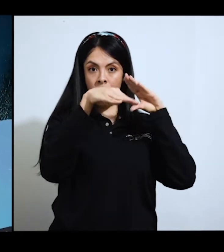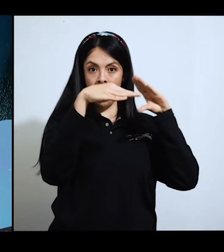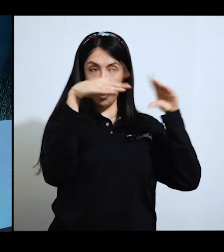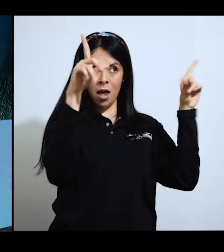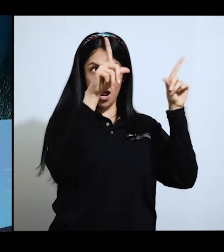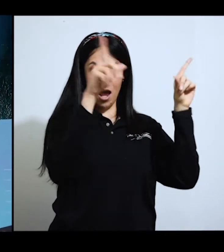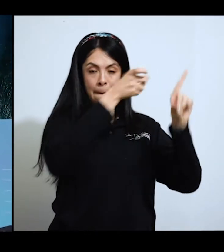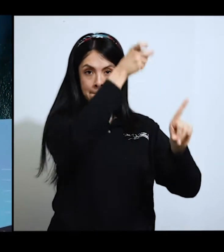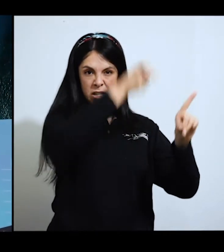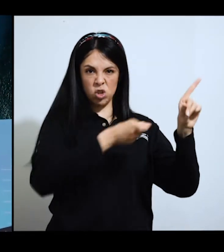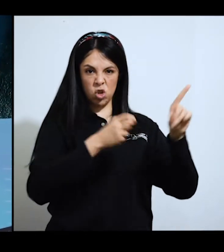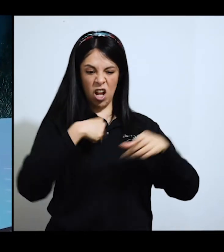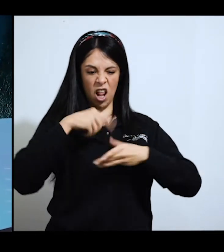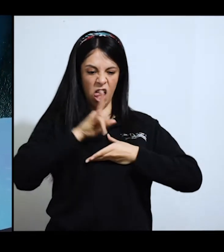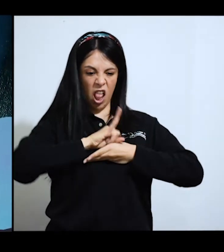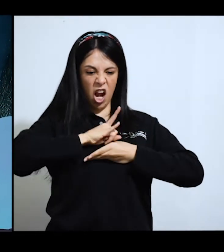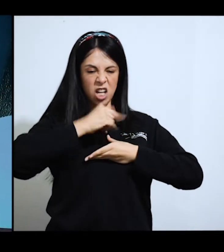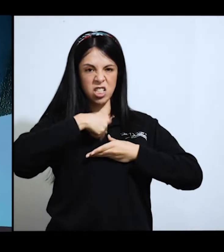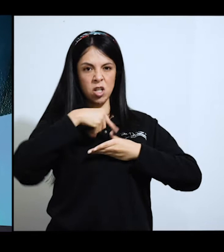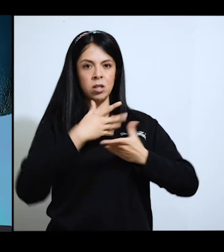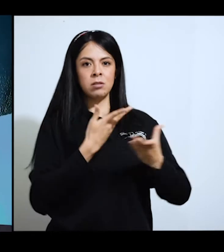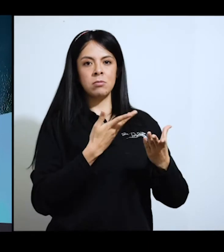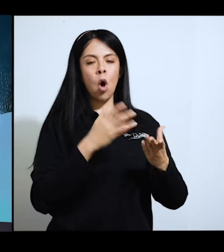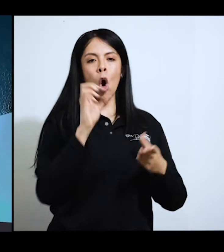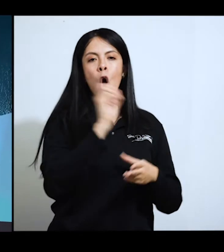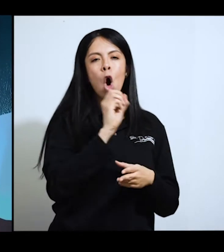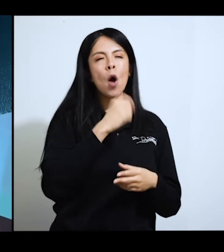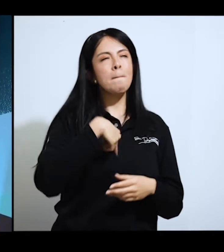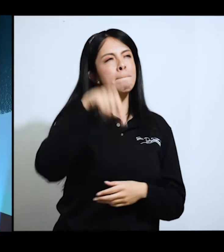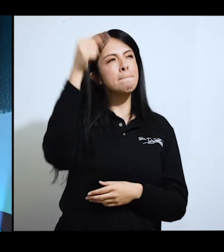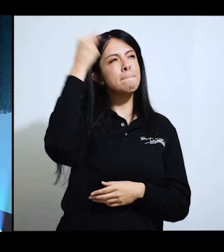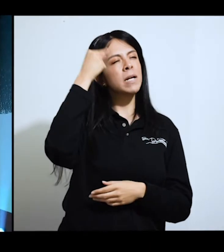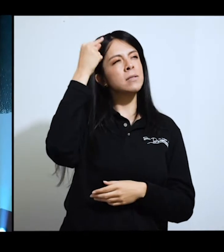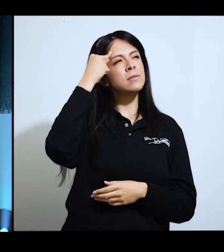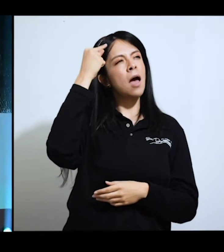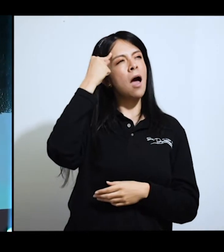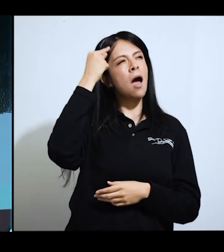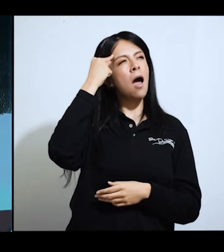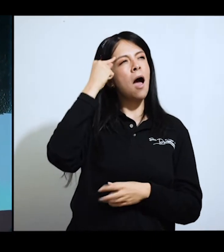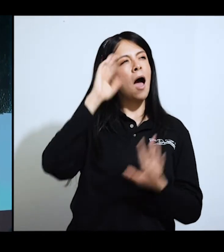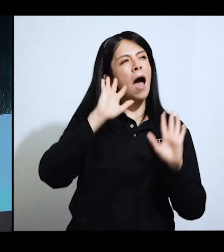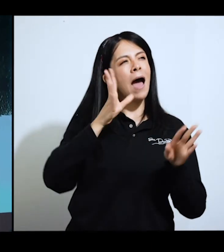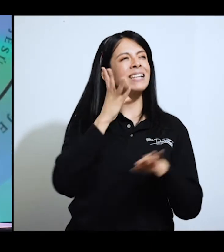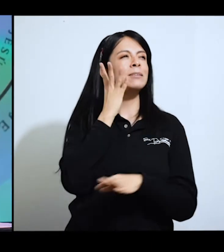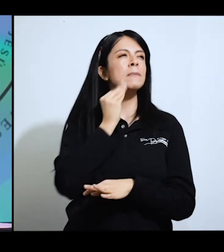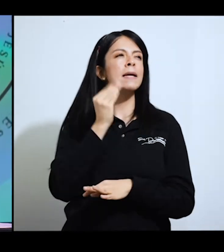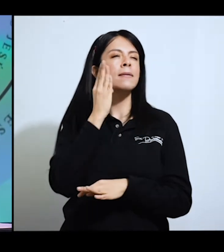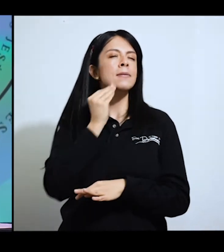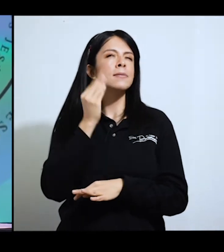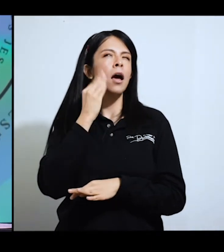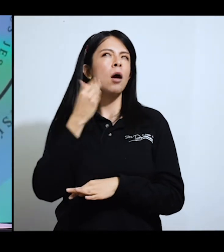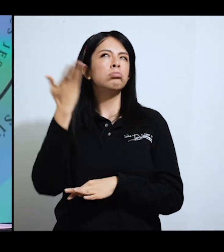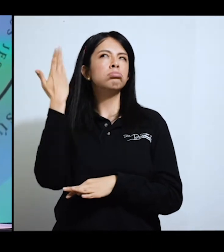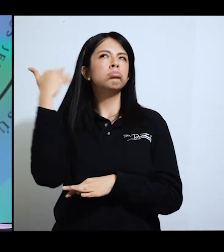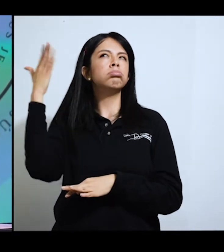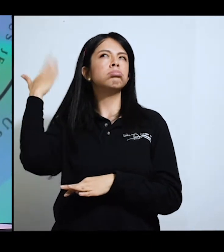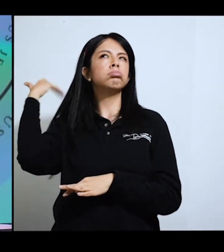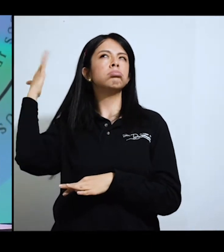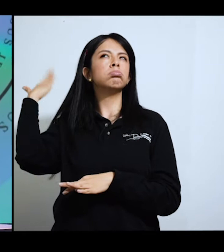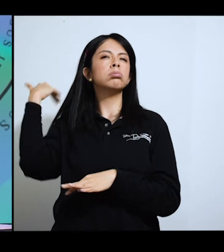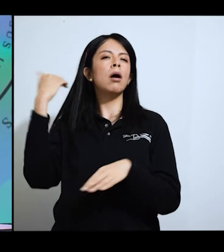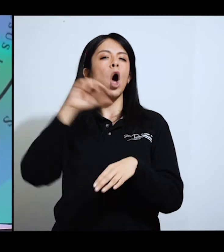la película El Exorcista, de una persona endemoniada. O llegan a su mente recuerdos